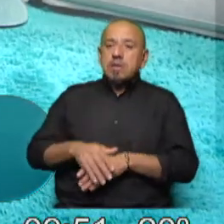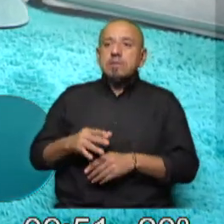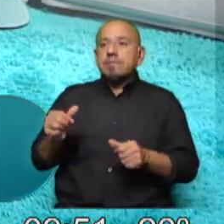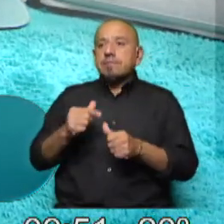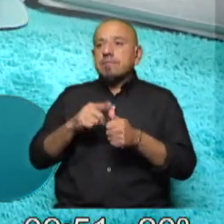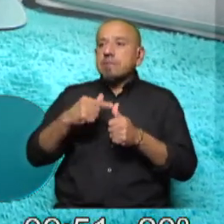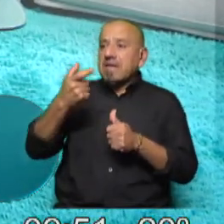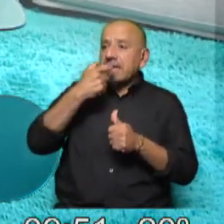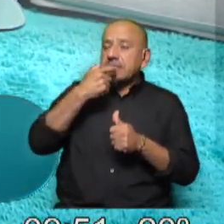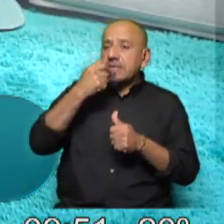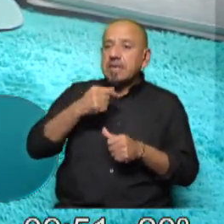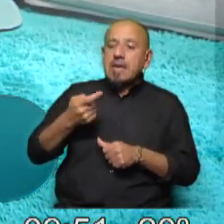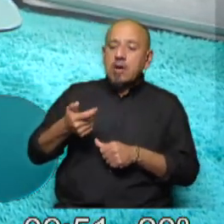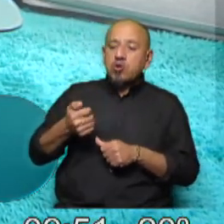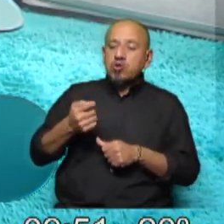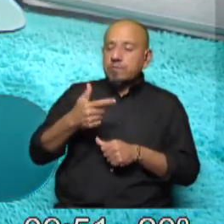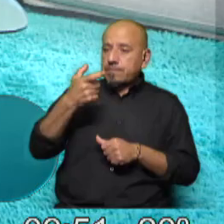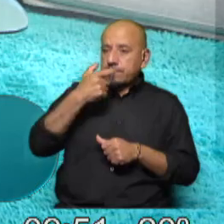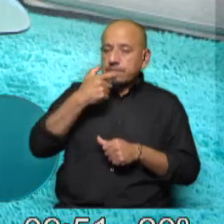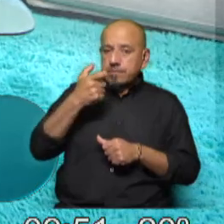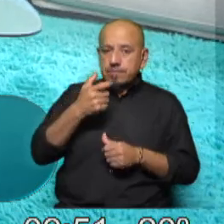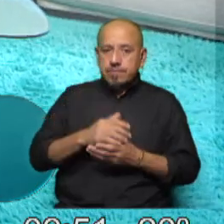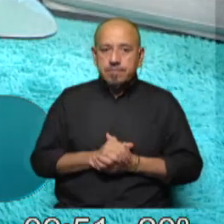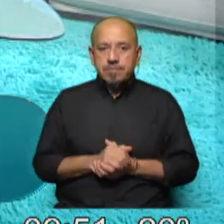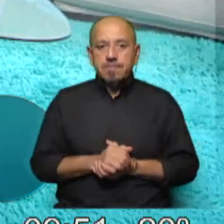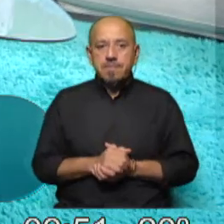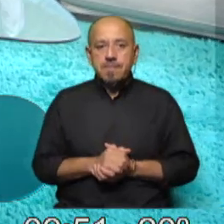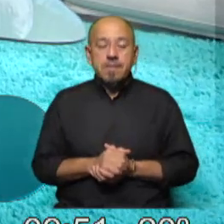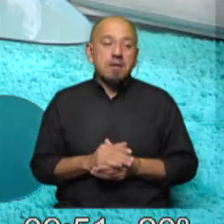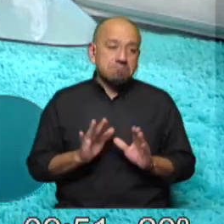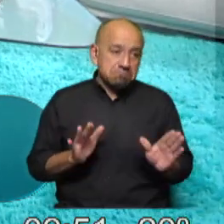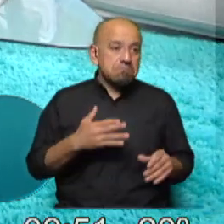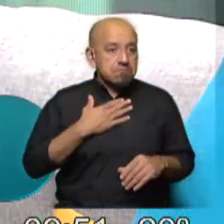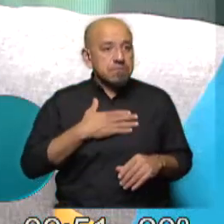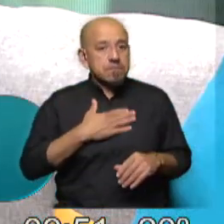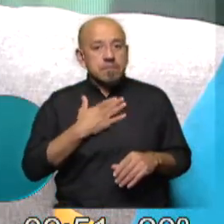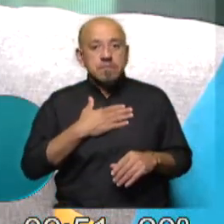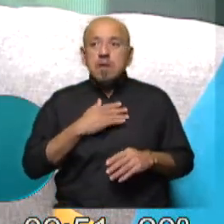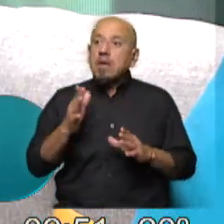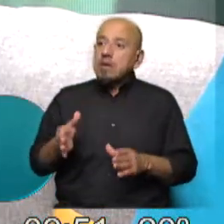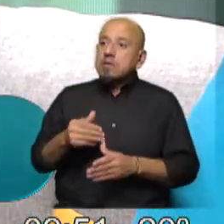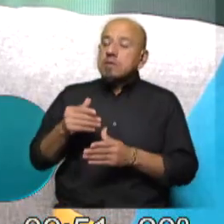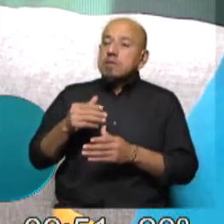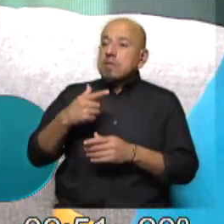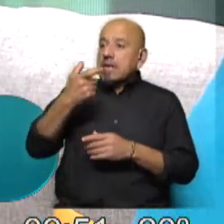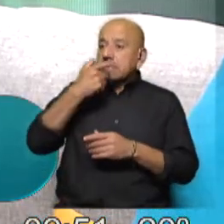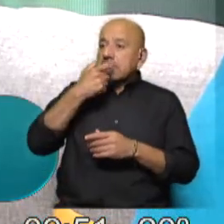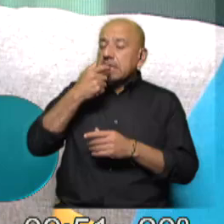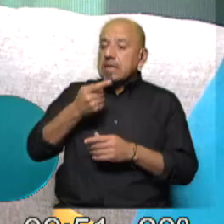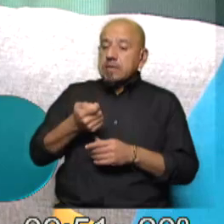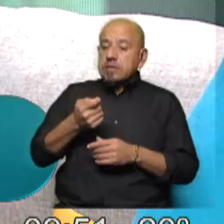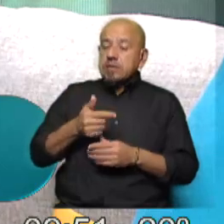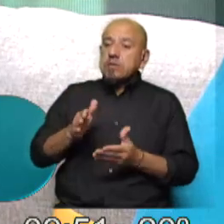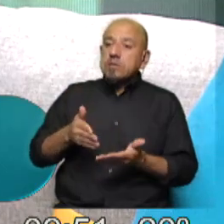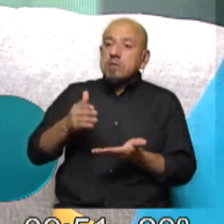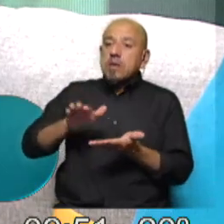con galleta de arroz. Ay, Martín. Bueno, me gusta. Galleta arroz y le podés agregar, mirá, sí, le podés agregar un